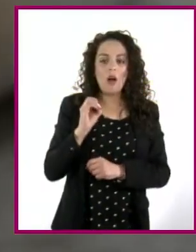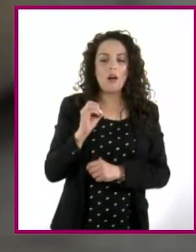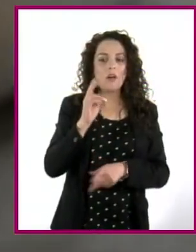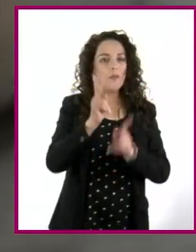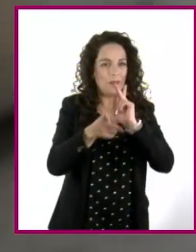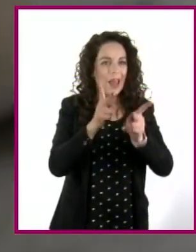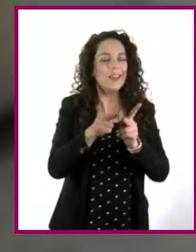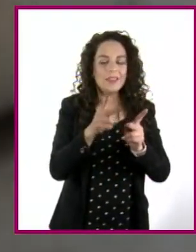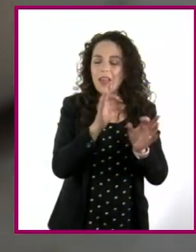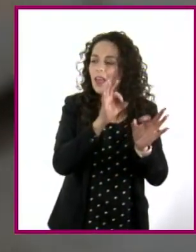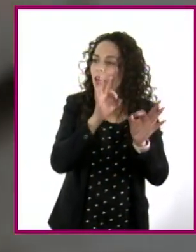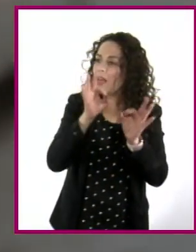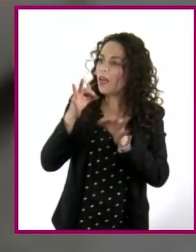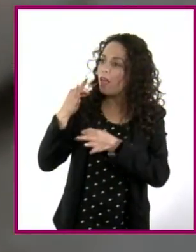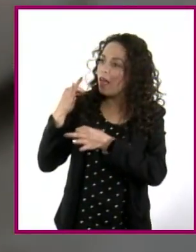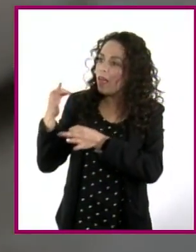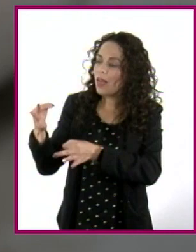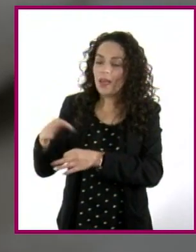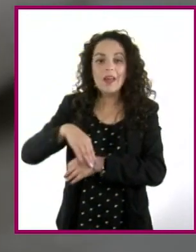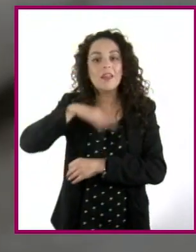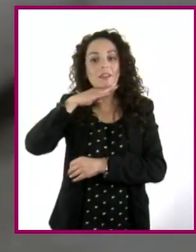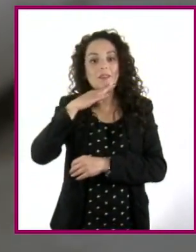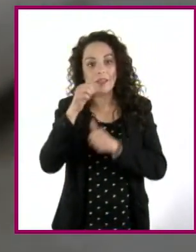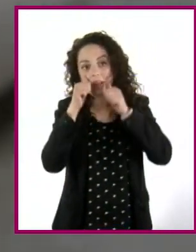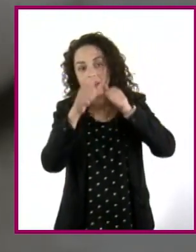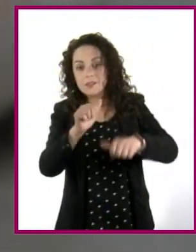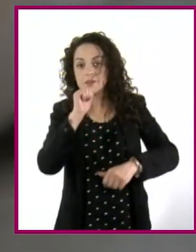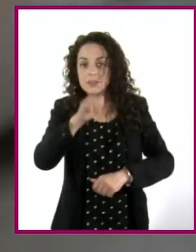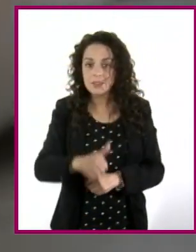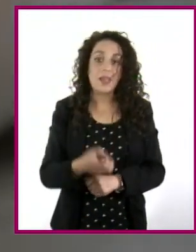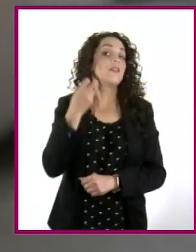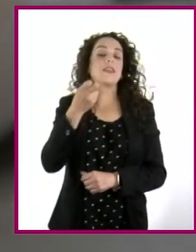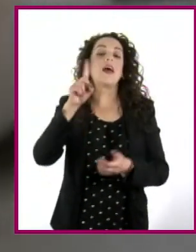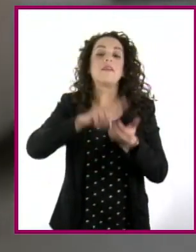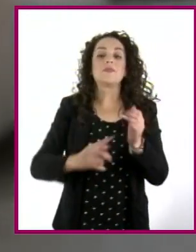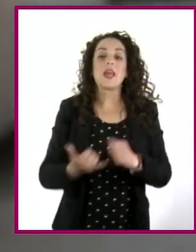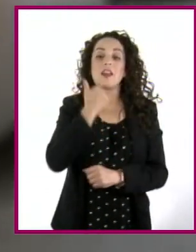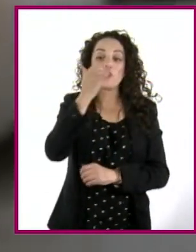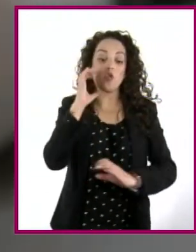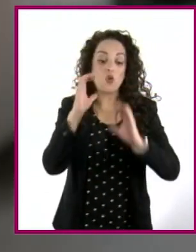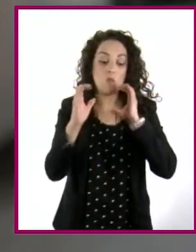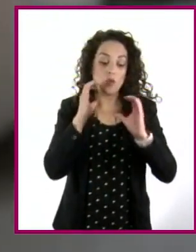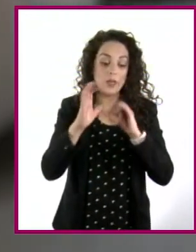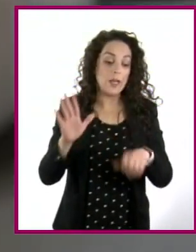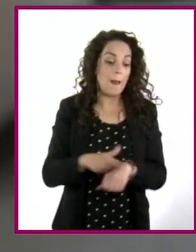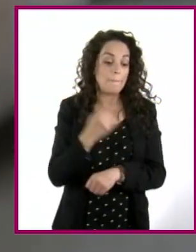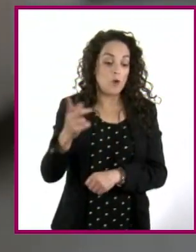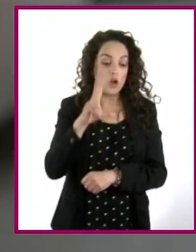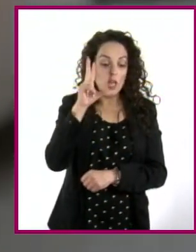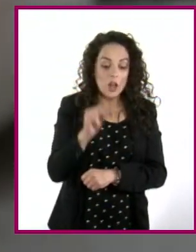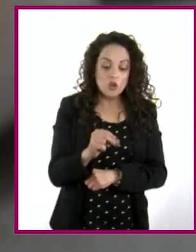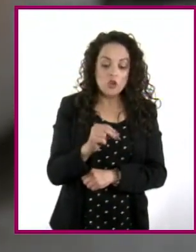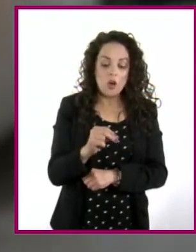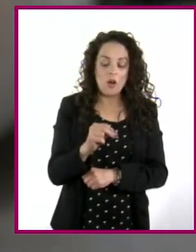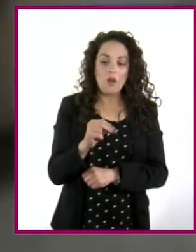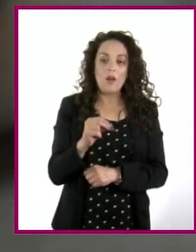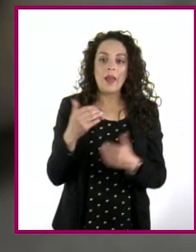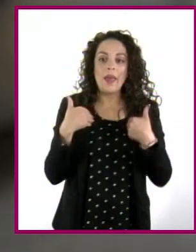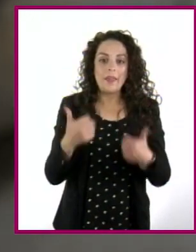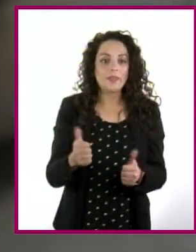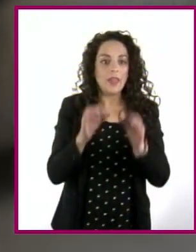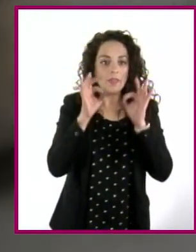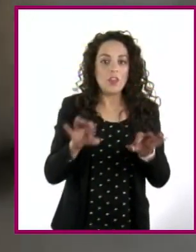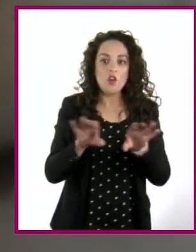visuales. El exceso de afectividad produce errores de comunicación. Suele presentarse cuando no calculamos bien las señales de acercamiento